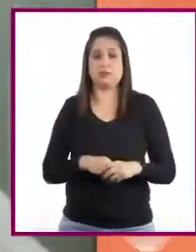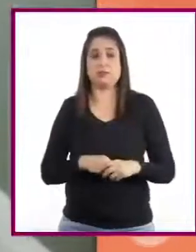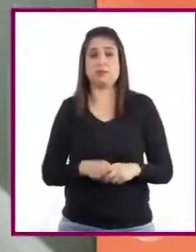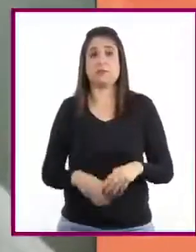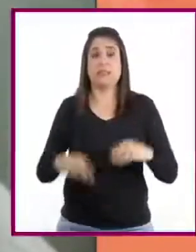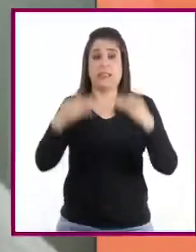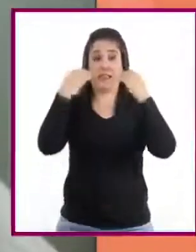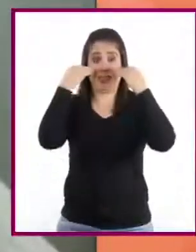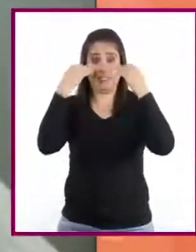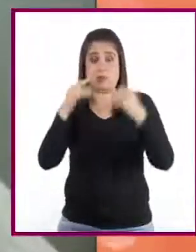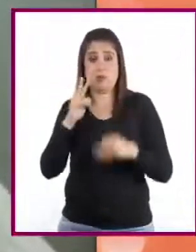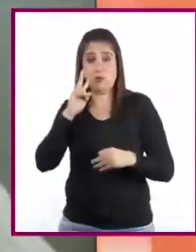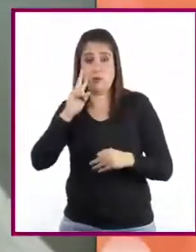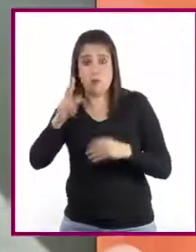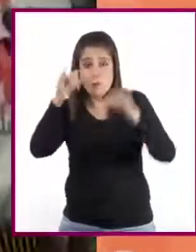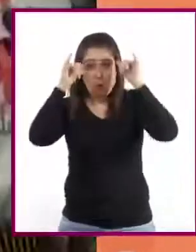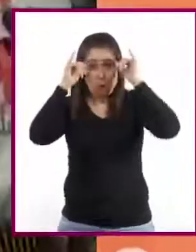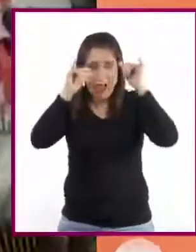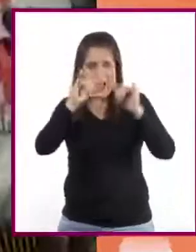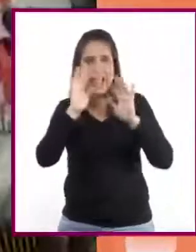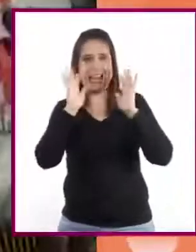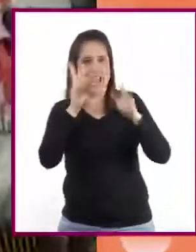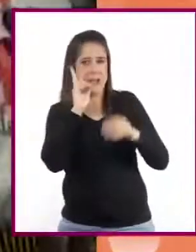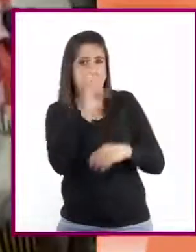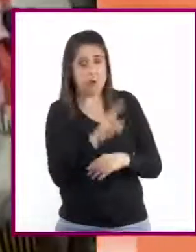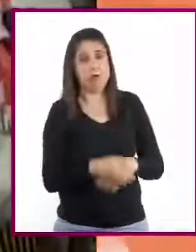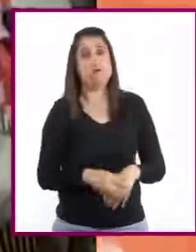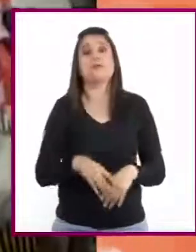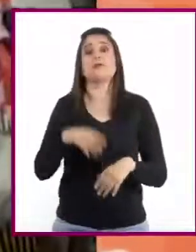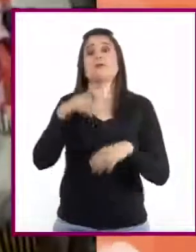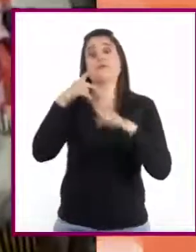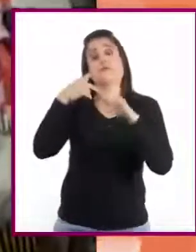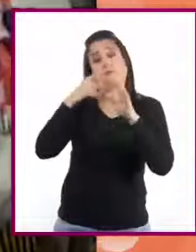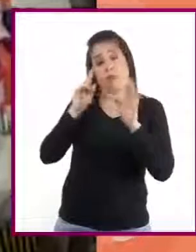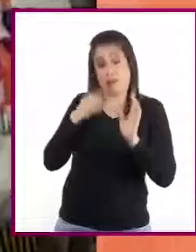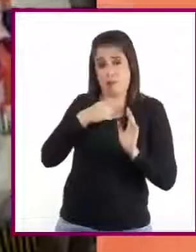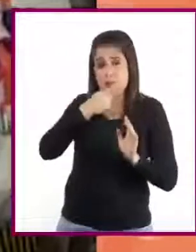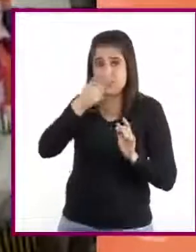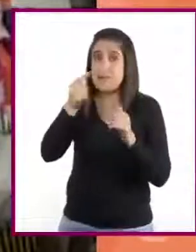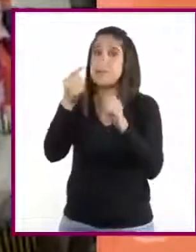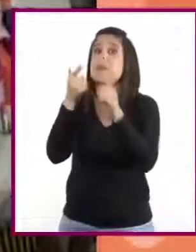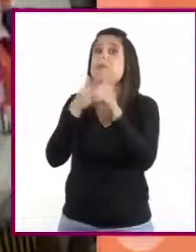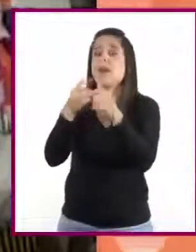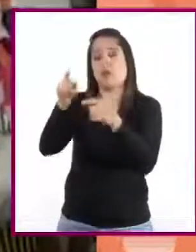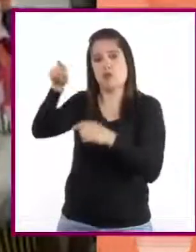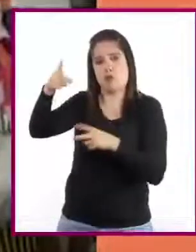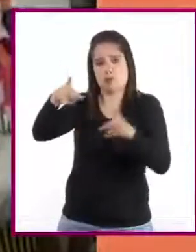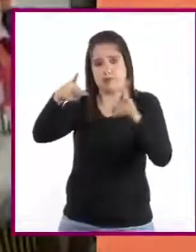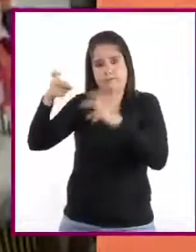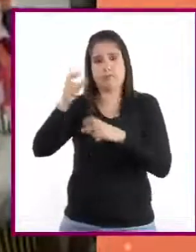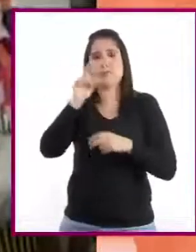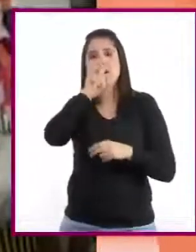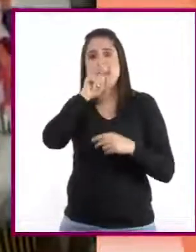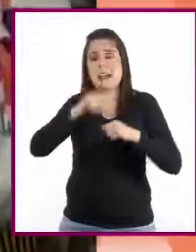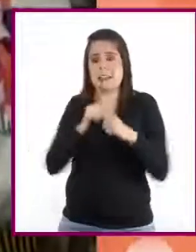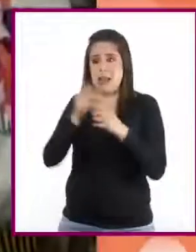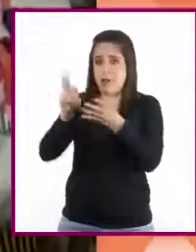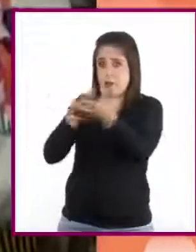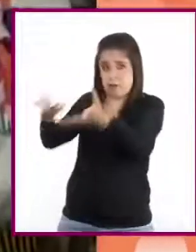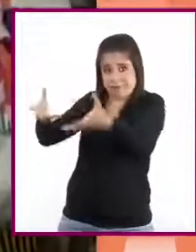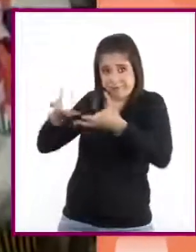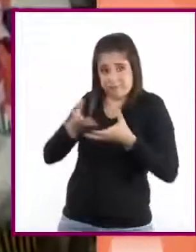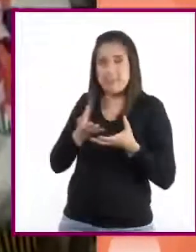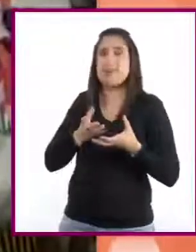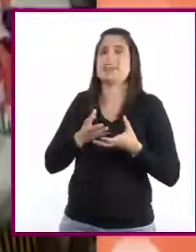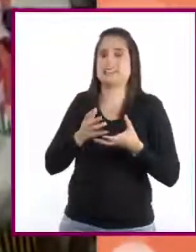El testigo vio a la vaca. A cambio de 2 gallinas que presume tiene el señor porque se las robó, nos